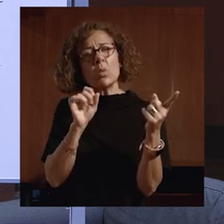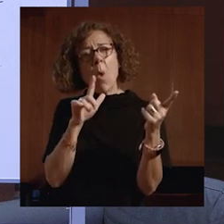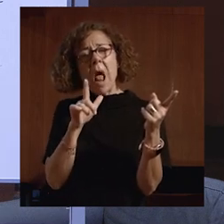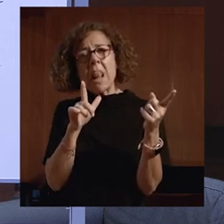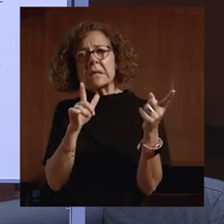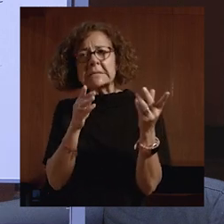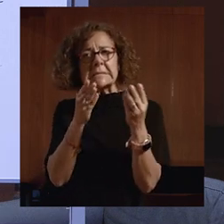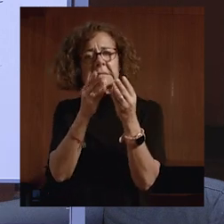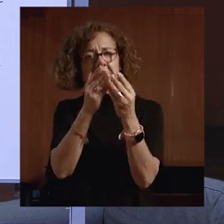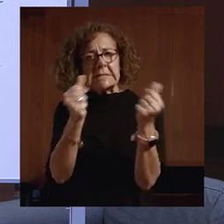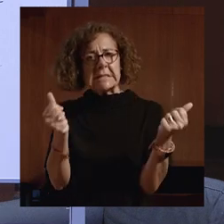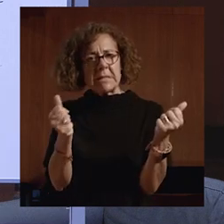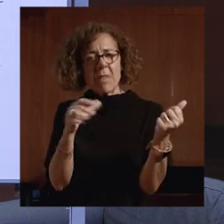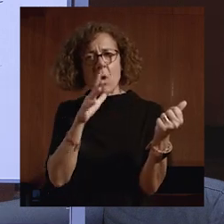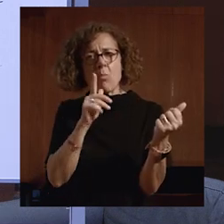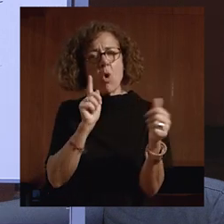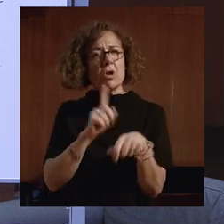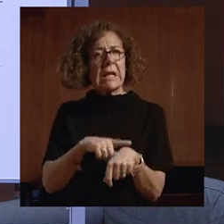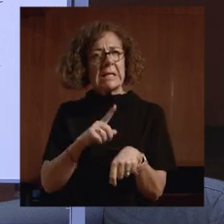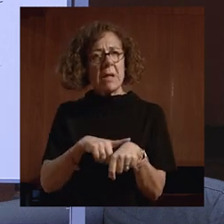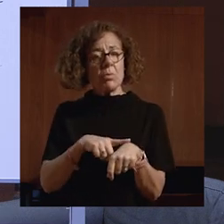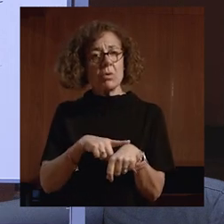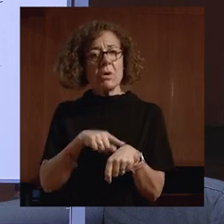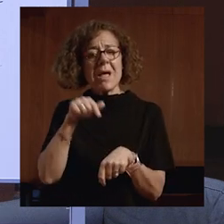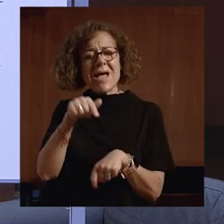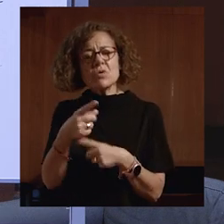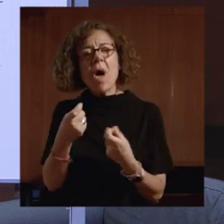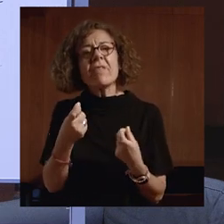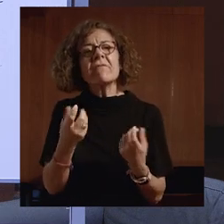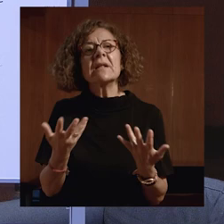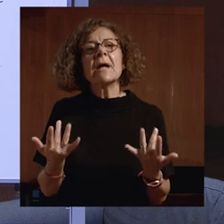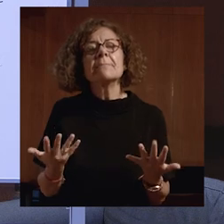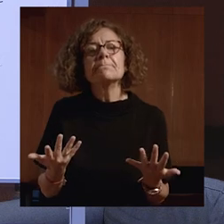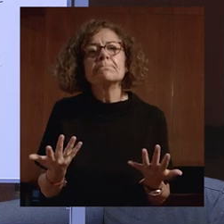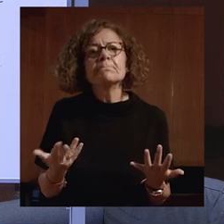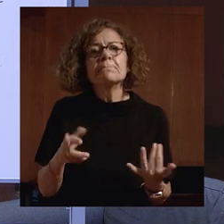con el tiempo. Y los rituales, para que sigan vivos, hay que